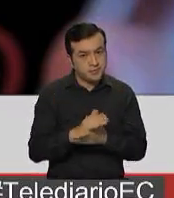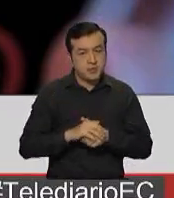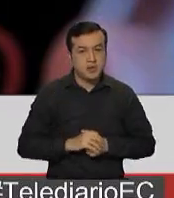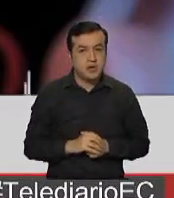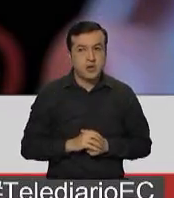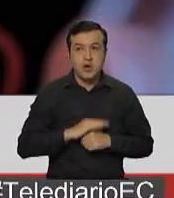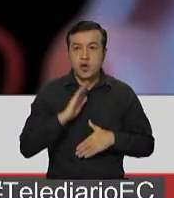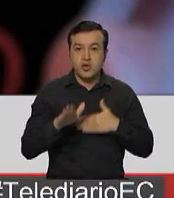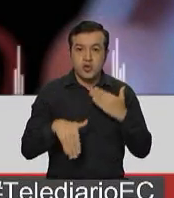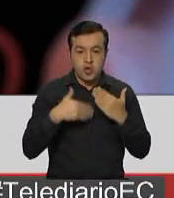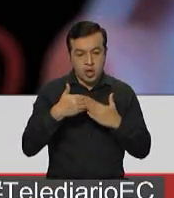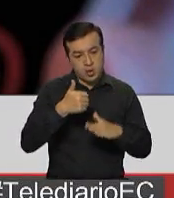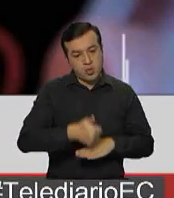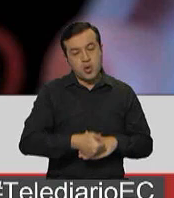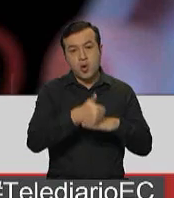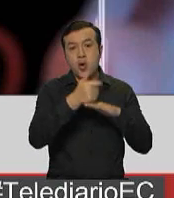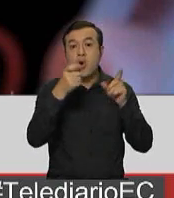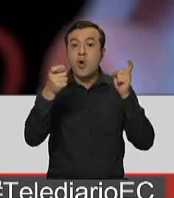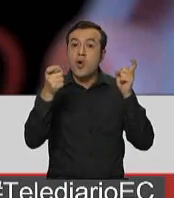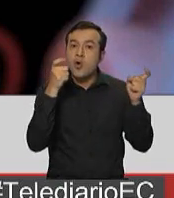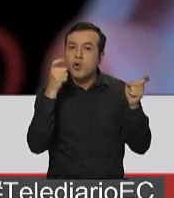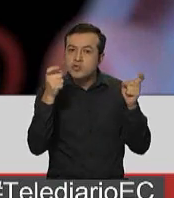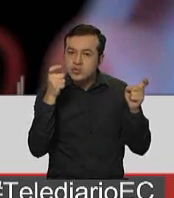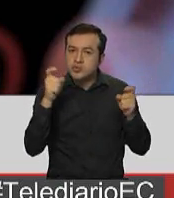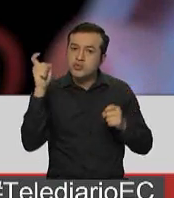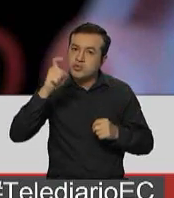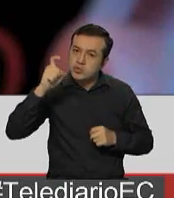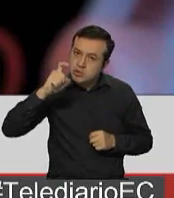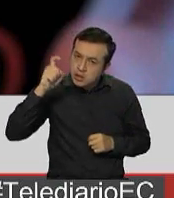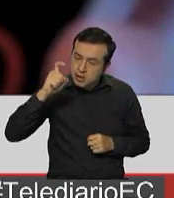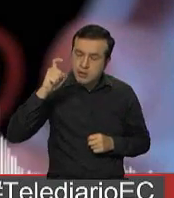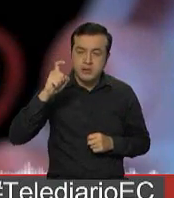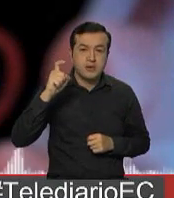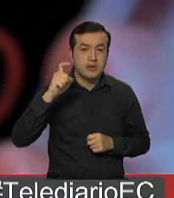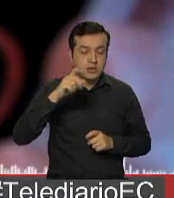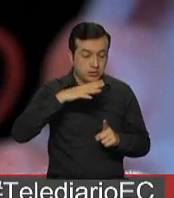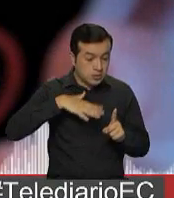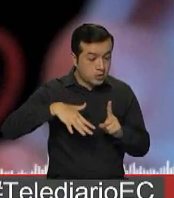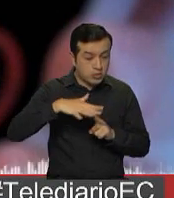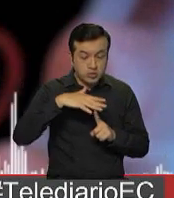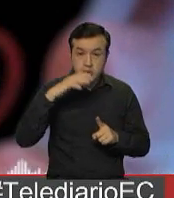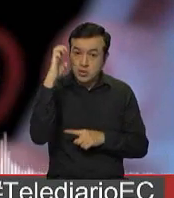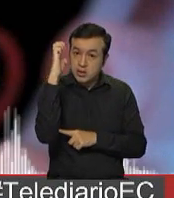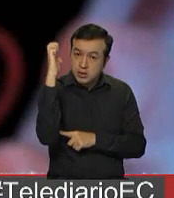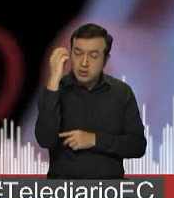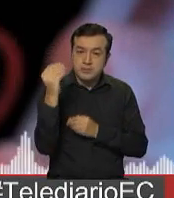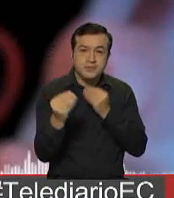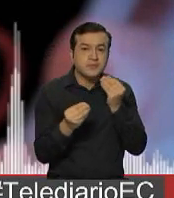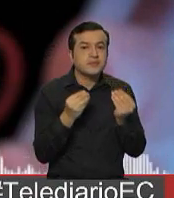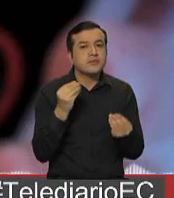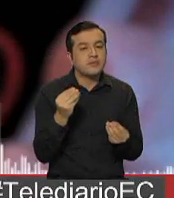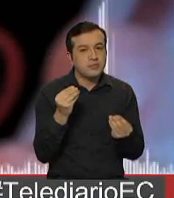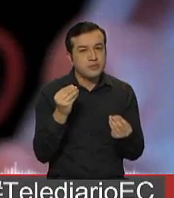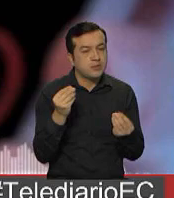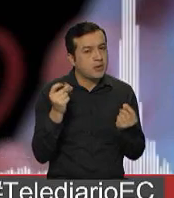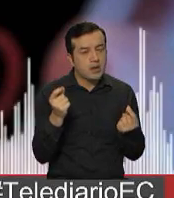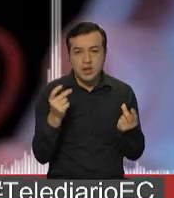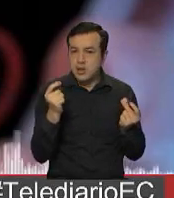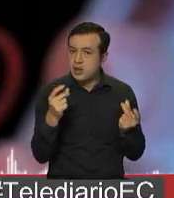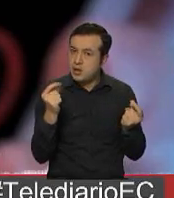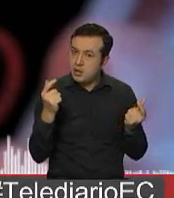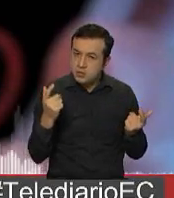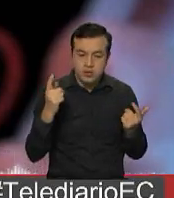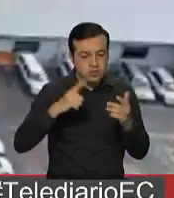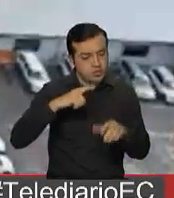las autoridades de control deben, en una situación de emergencia, ser más exigentes y